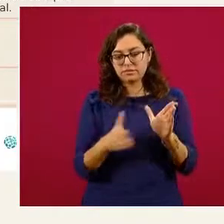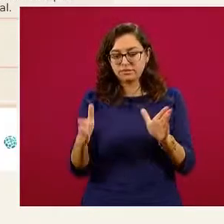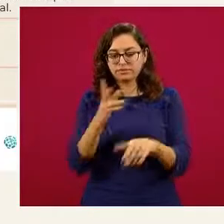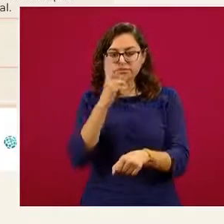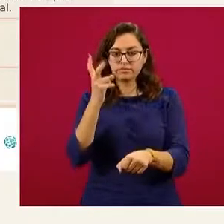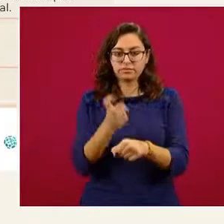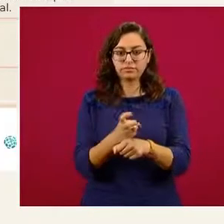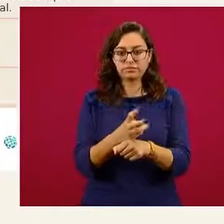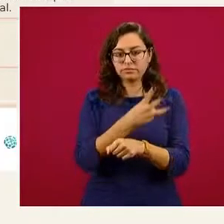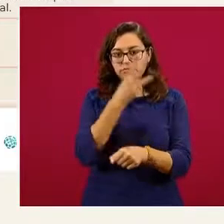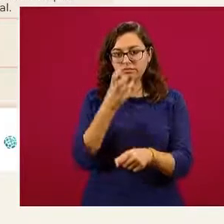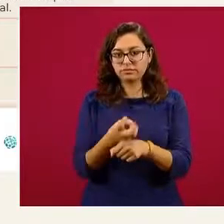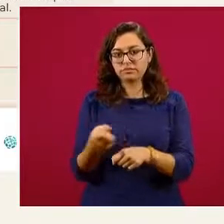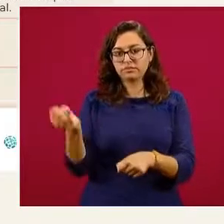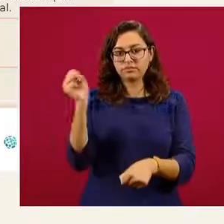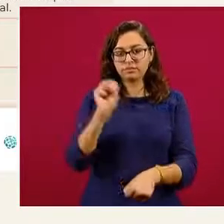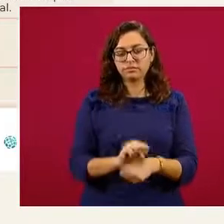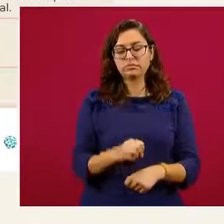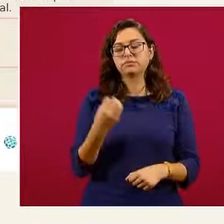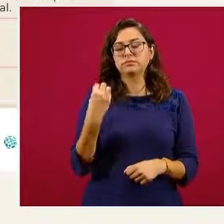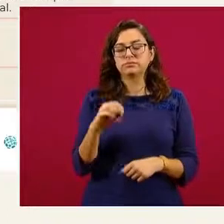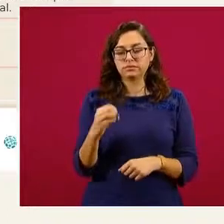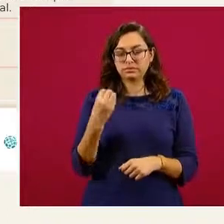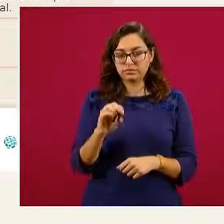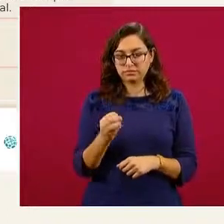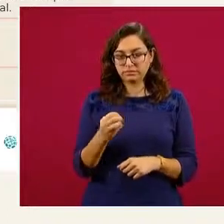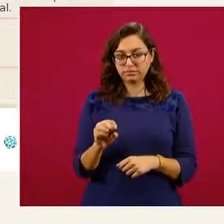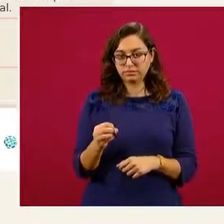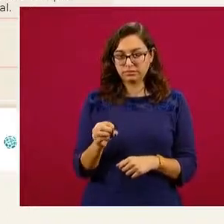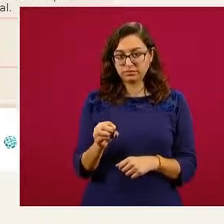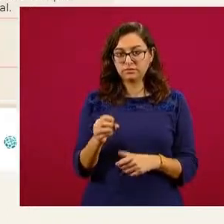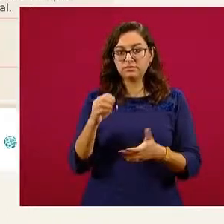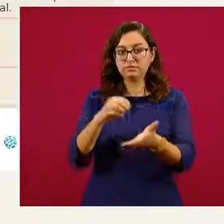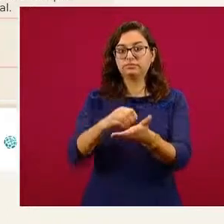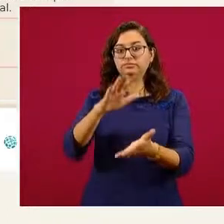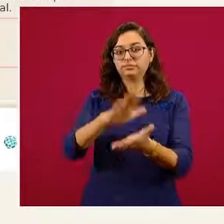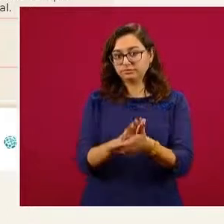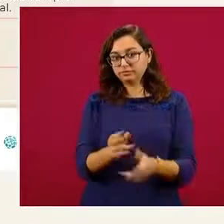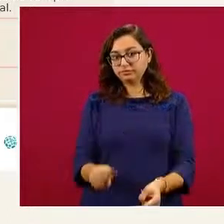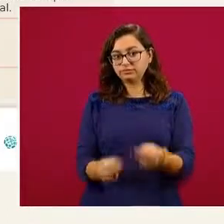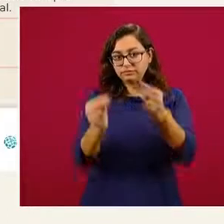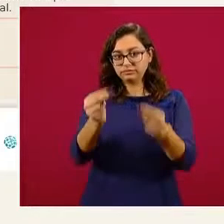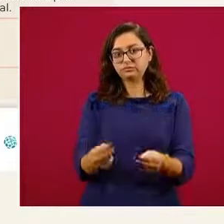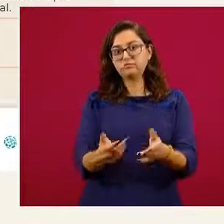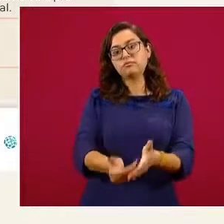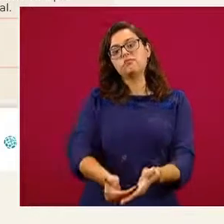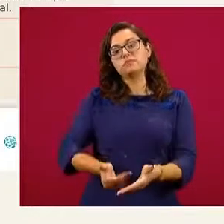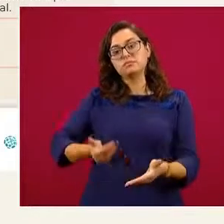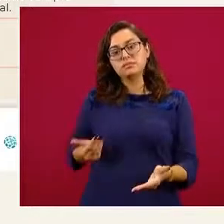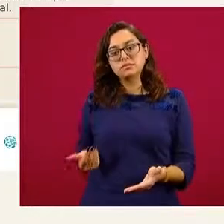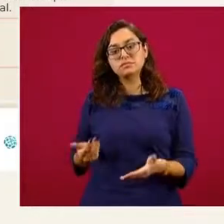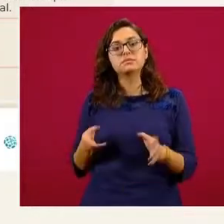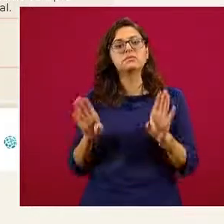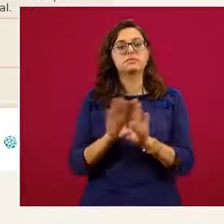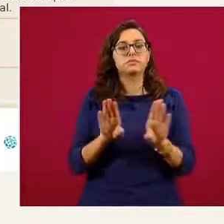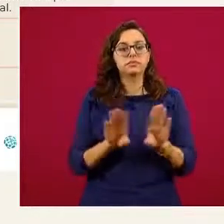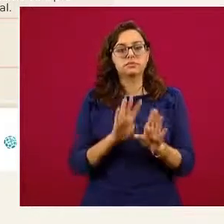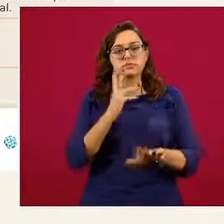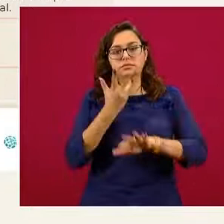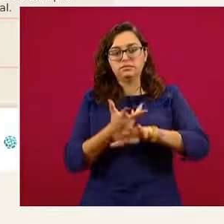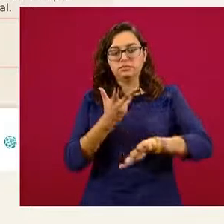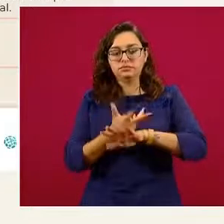segunda y tercera semana de octubre, justo antes de las citas de negocios, cómo hacer negocios con Estados Unidos y